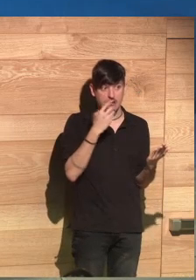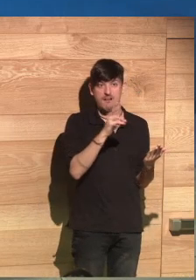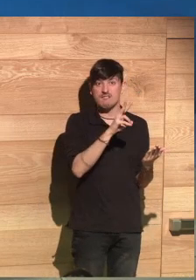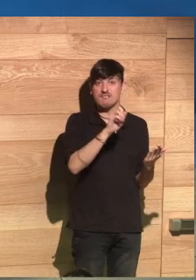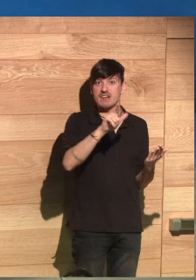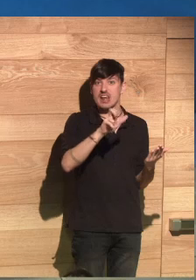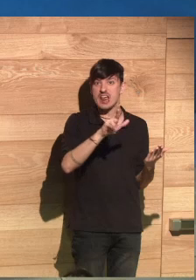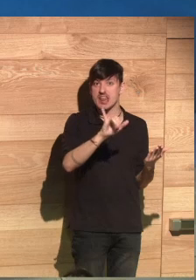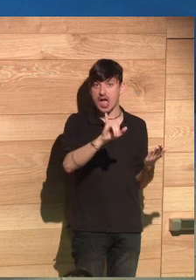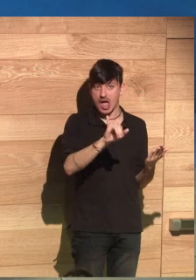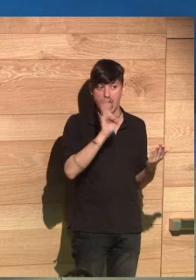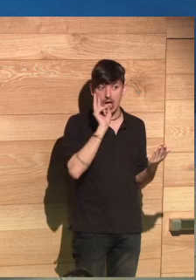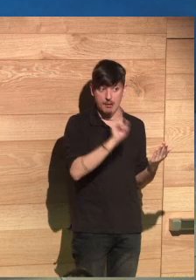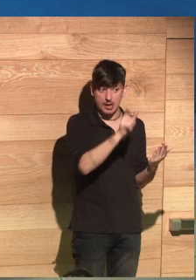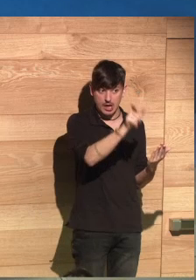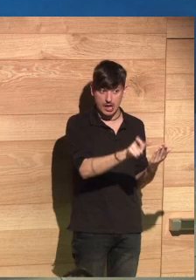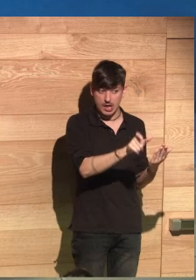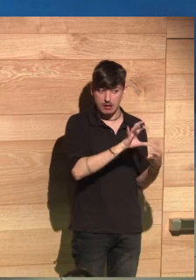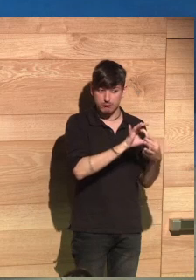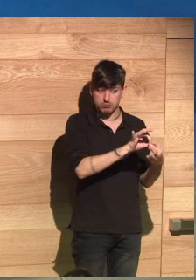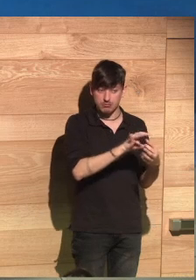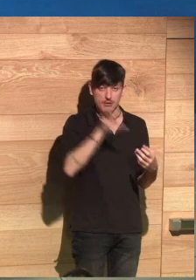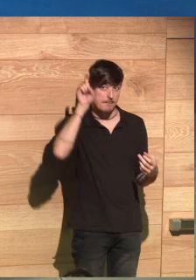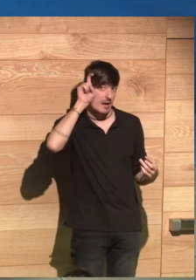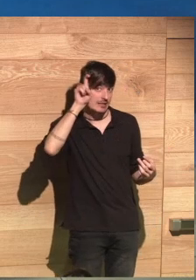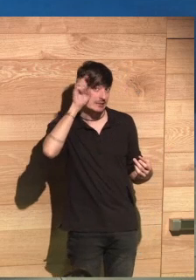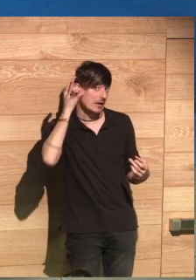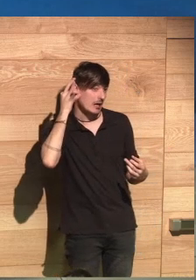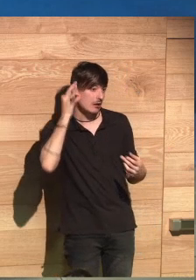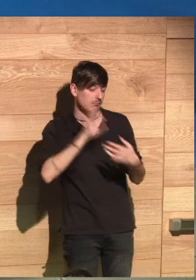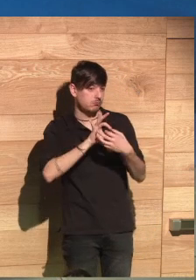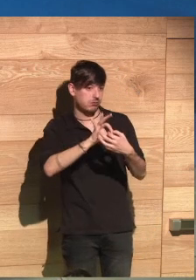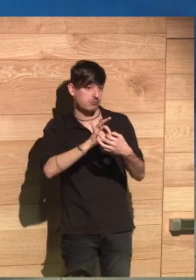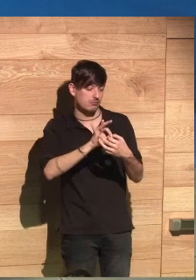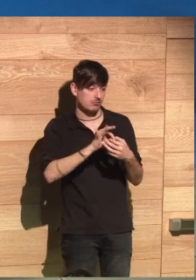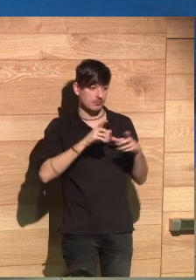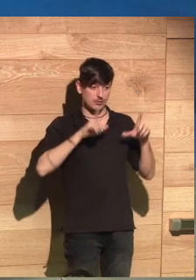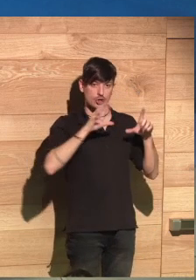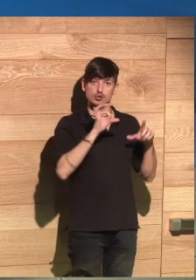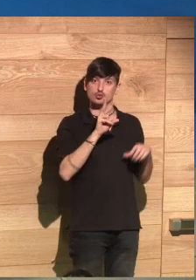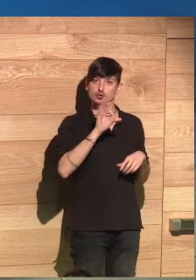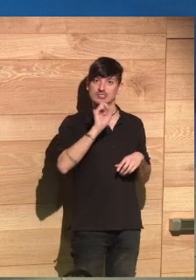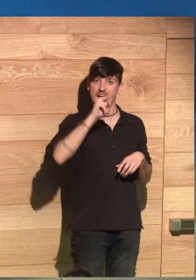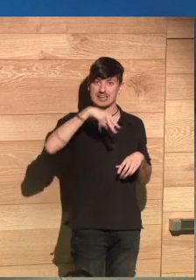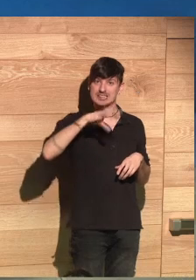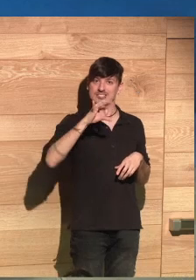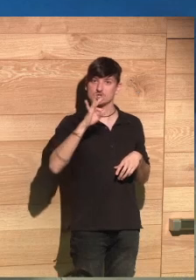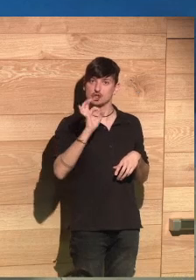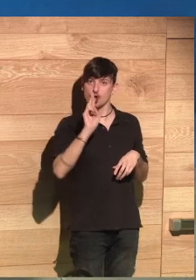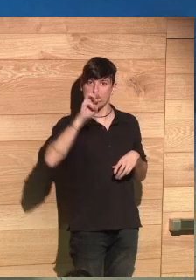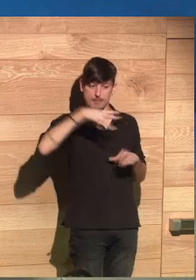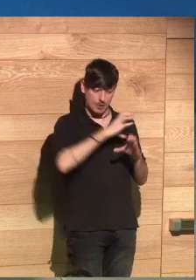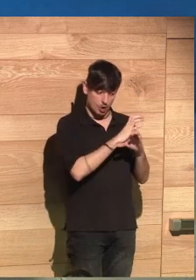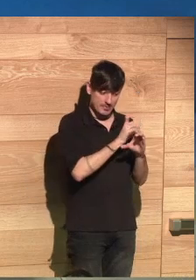Valeria, en la maestra, al personaje de Susan Storm. Me apetecía hacer dos guiños. Uno